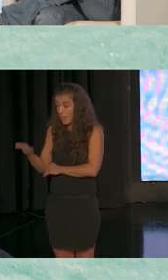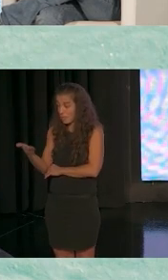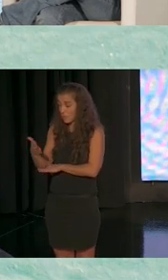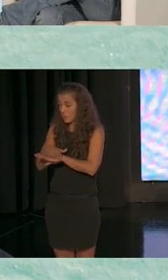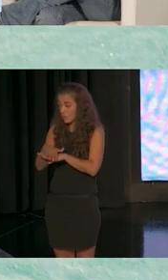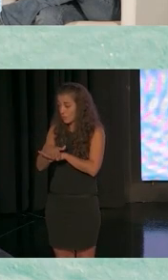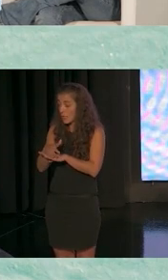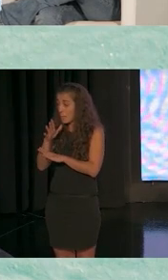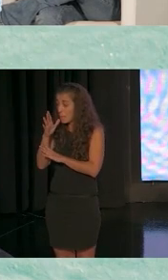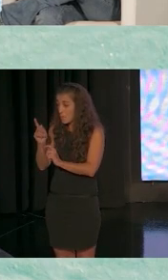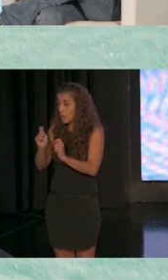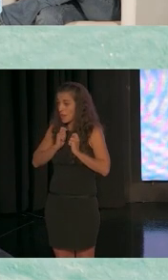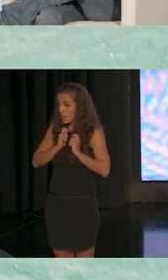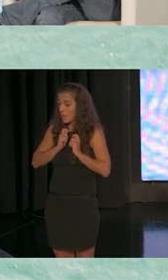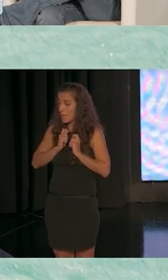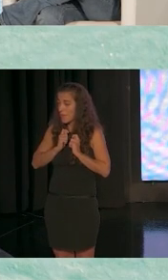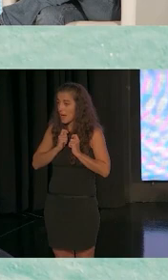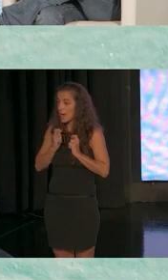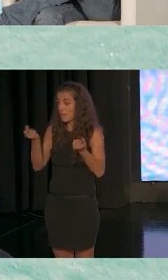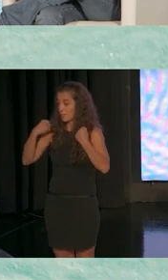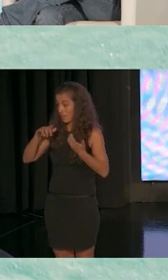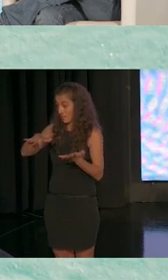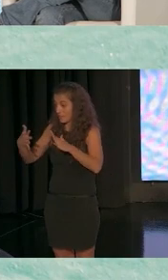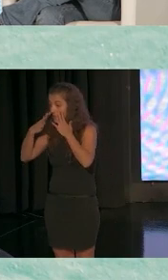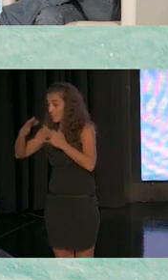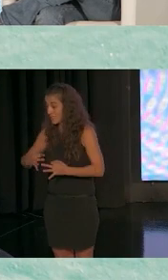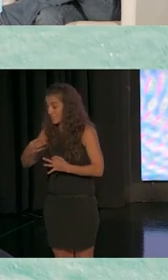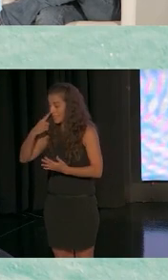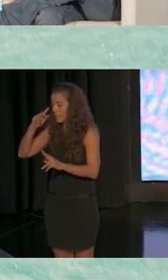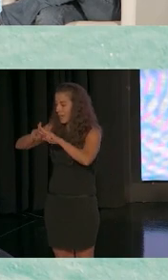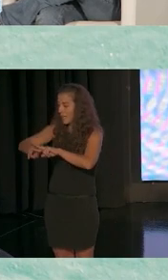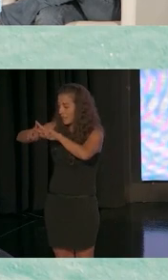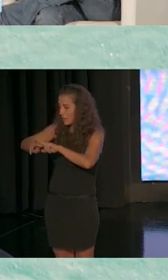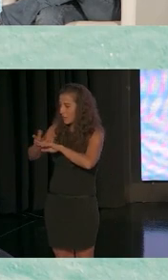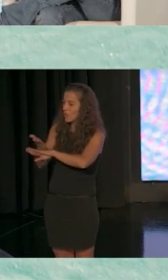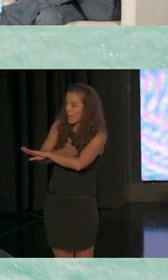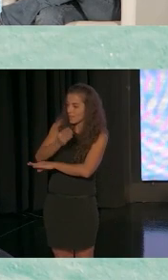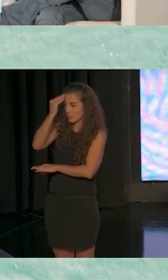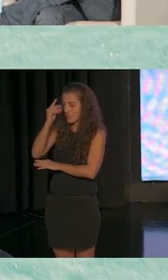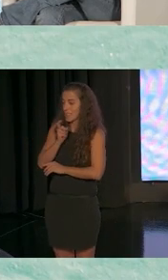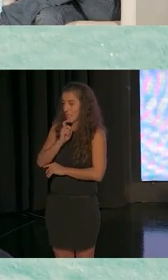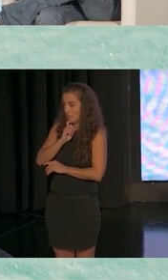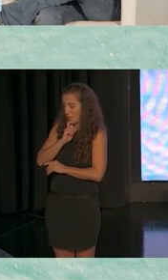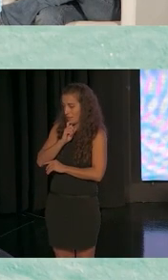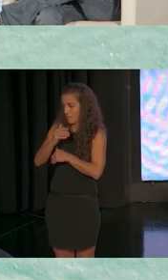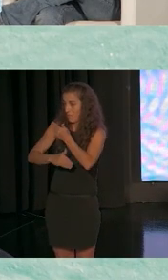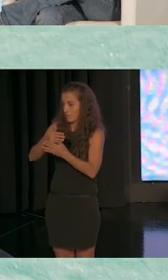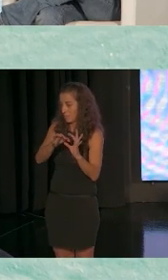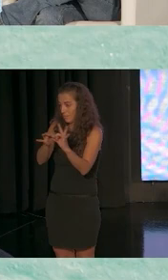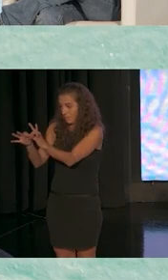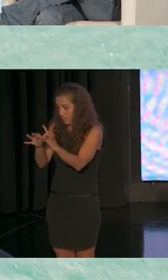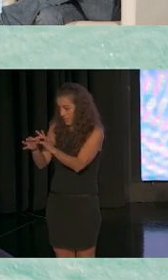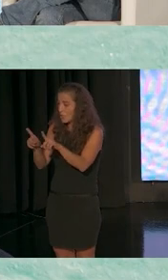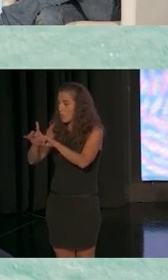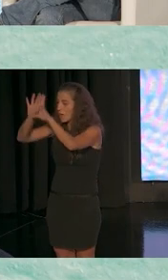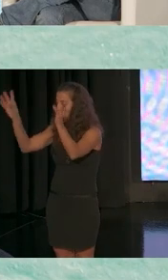aplicada porque nos interpela a realizar intervenciones y evaluaciones teniendo en cuenta esa complejidad Y de forma mucho más global mucho